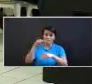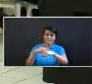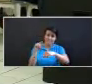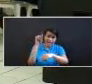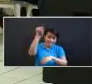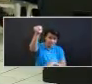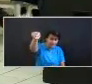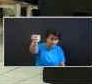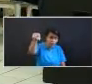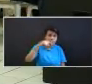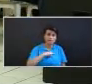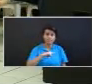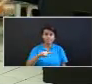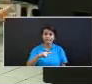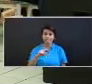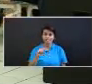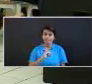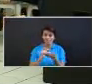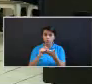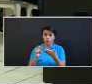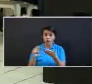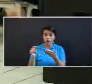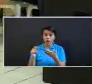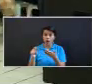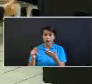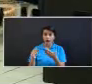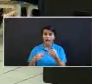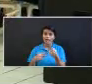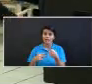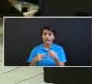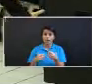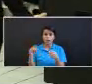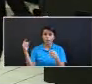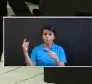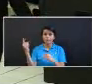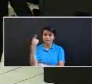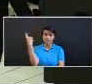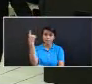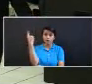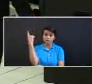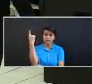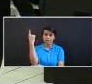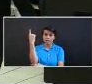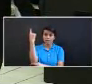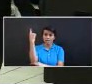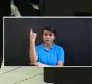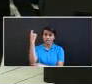está escrito, a la esencia de lo que Dios es, a la esencia de lo que Cristo es.